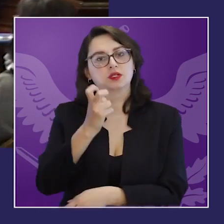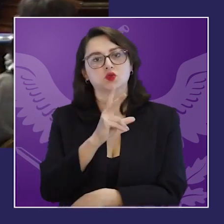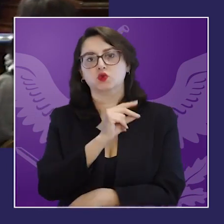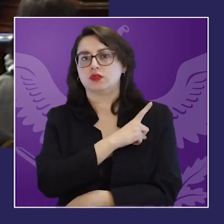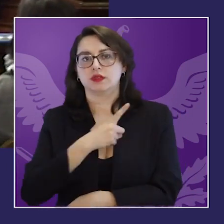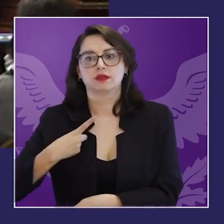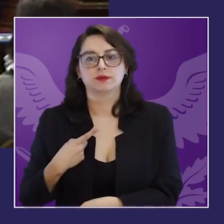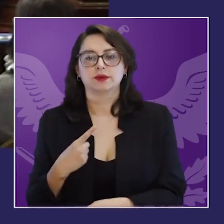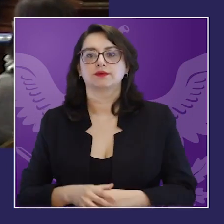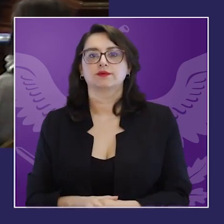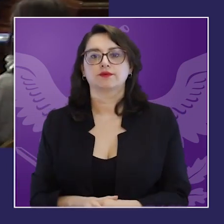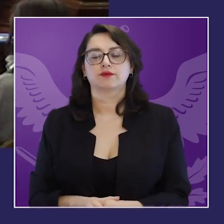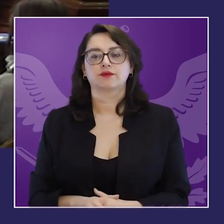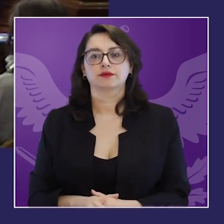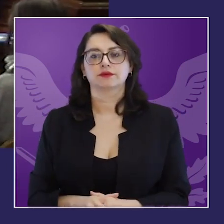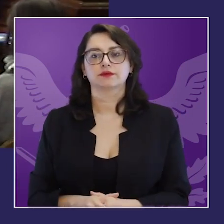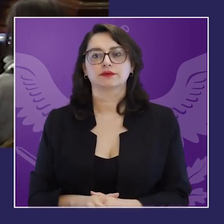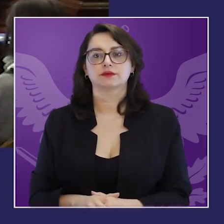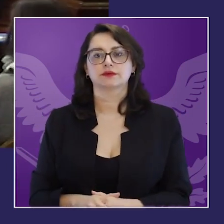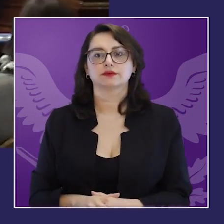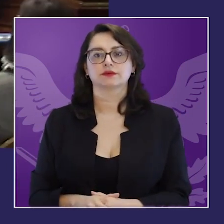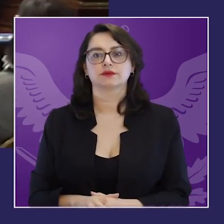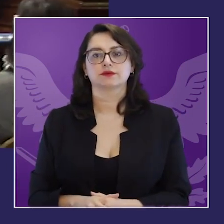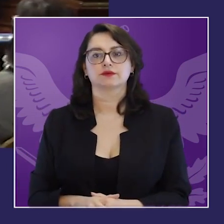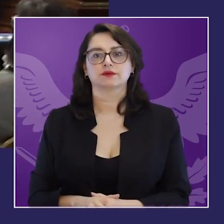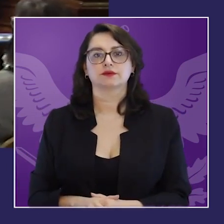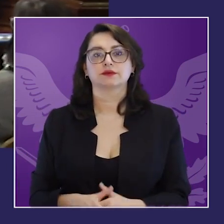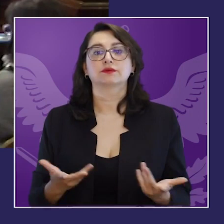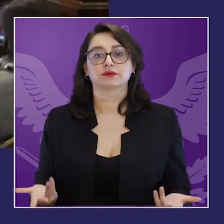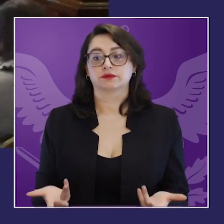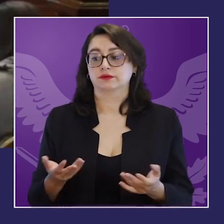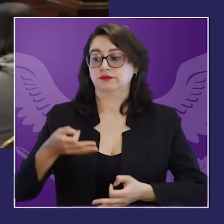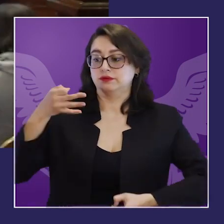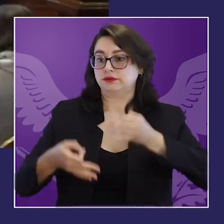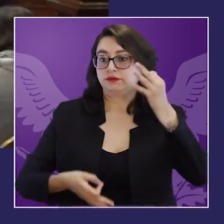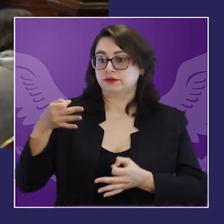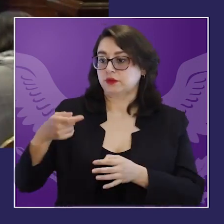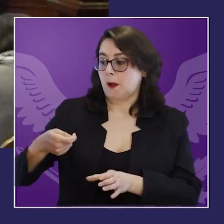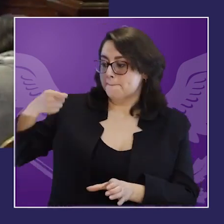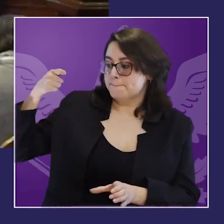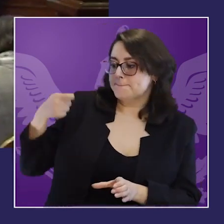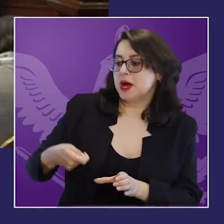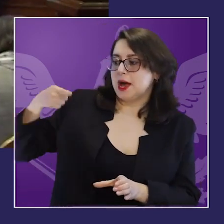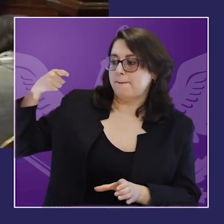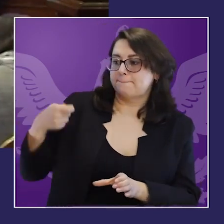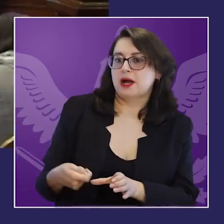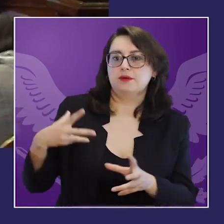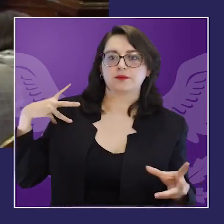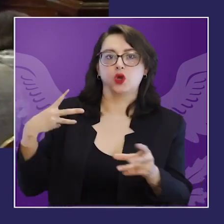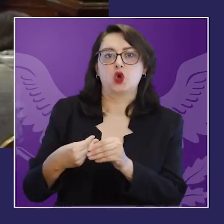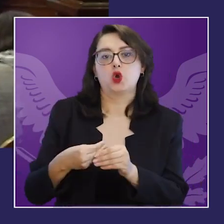de discriminación estructural y de violencia. Ahora bien, si vamos al análisis de